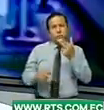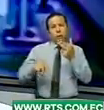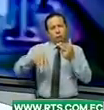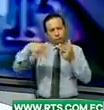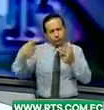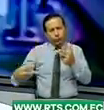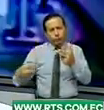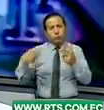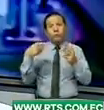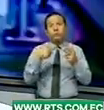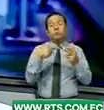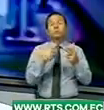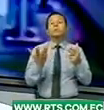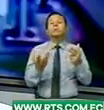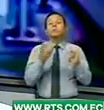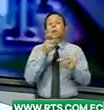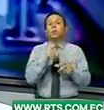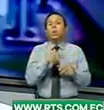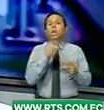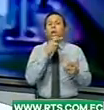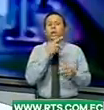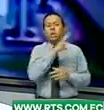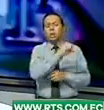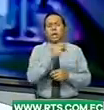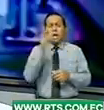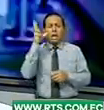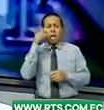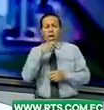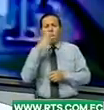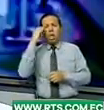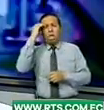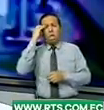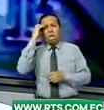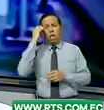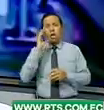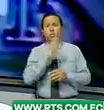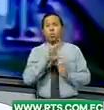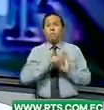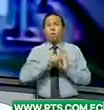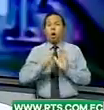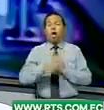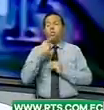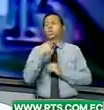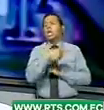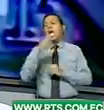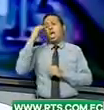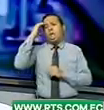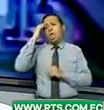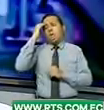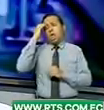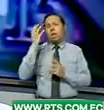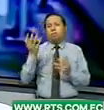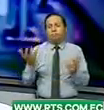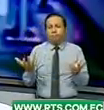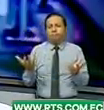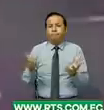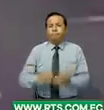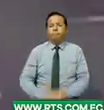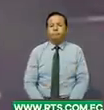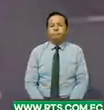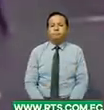por problemas mentales. El acusado se recupera de una herida causada por otro uniformado en legítima defensa.